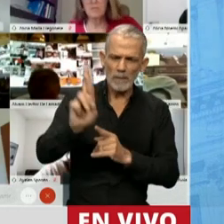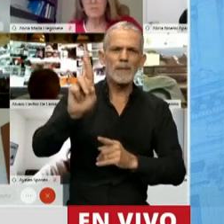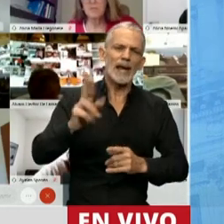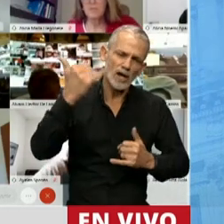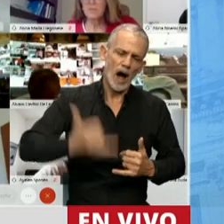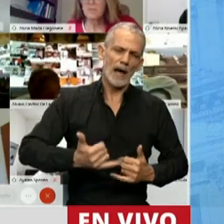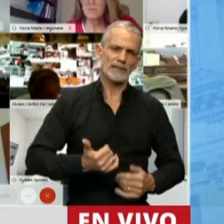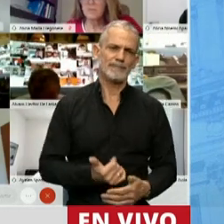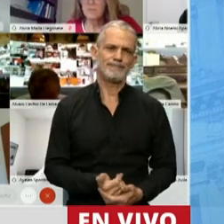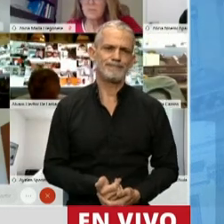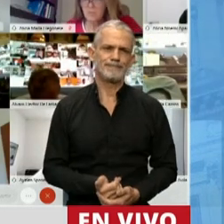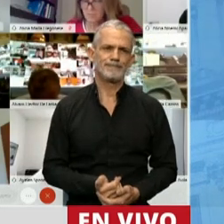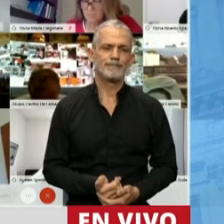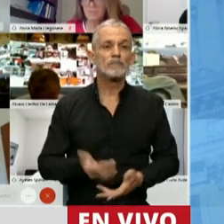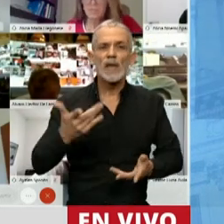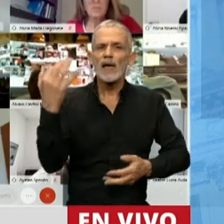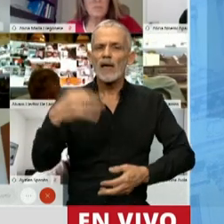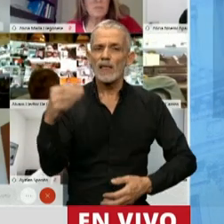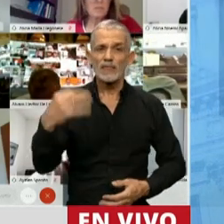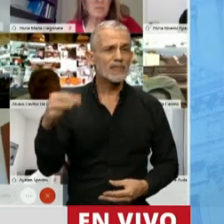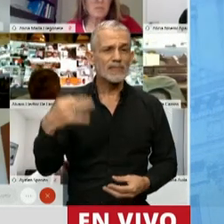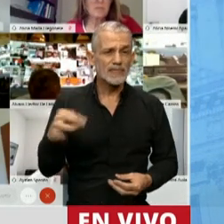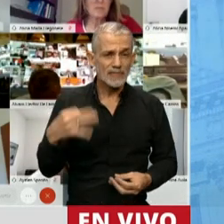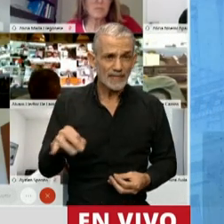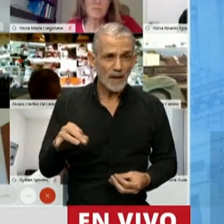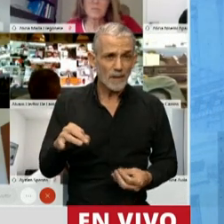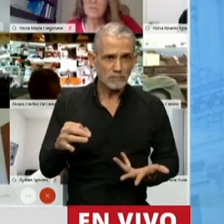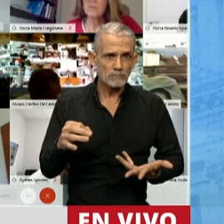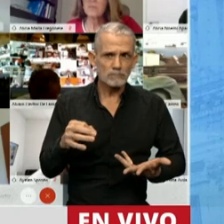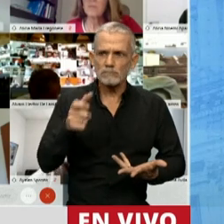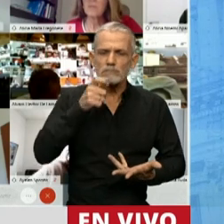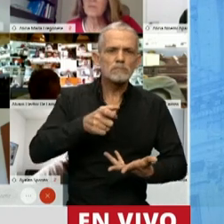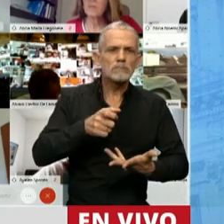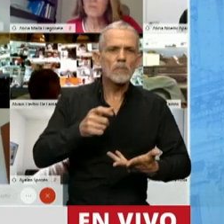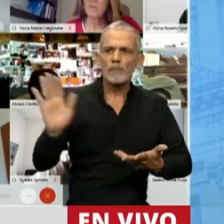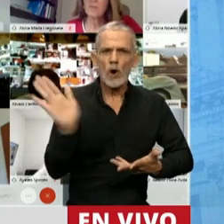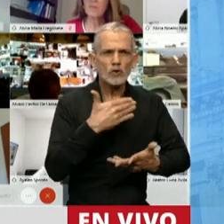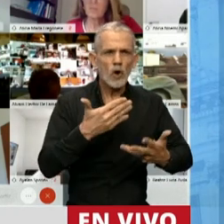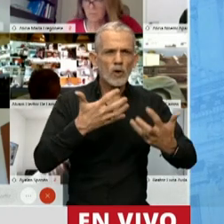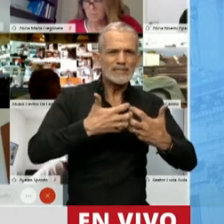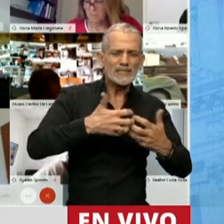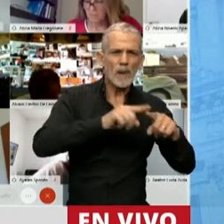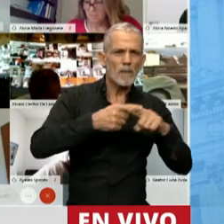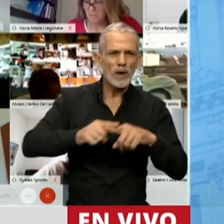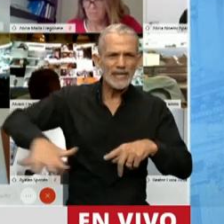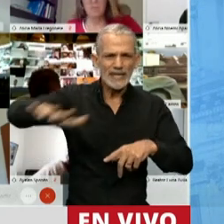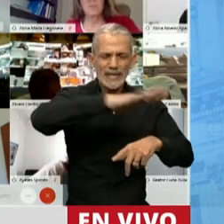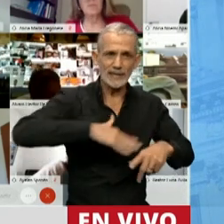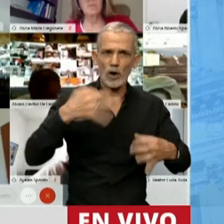de privilegio que debería ser respondida por todo el sistema político